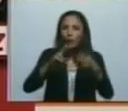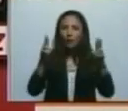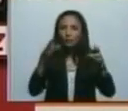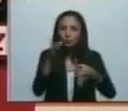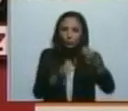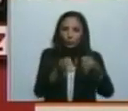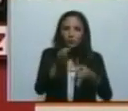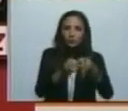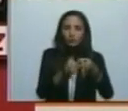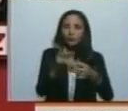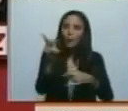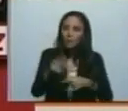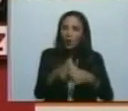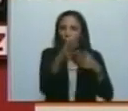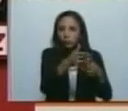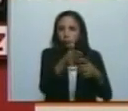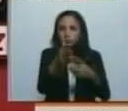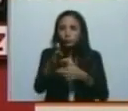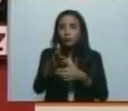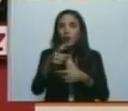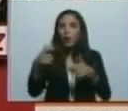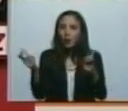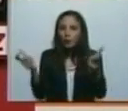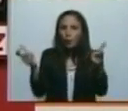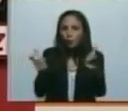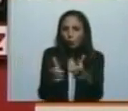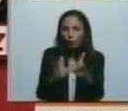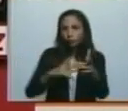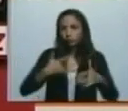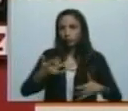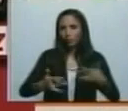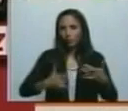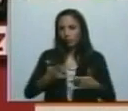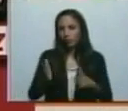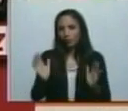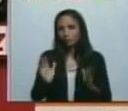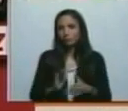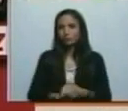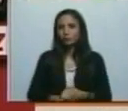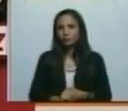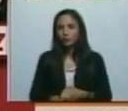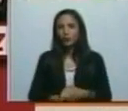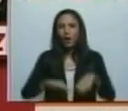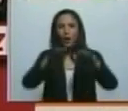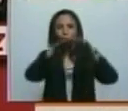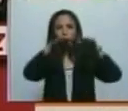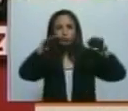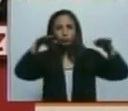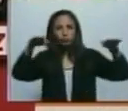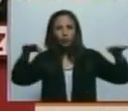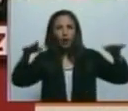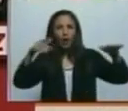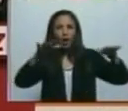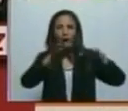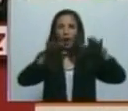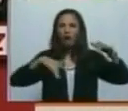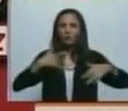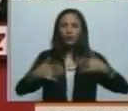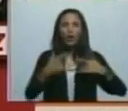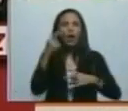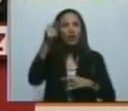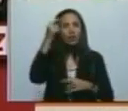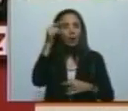ese momento había una reunión, una actividad en la azotea por el acto del Día del